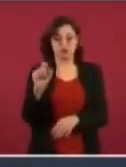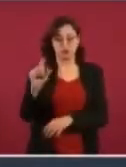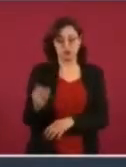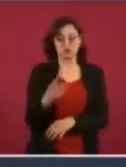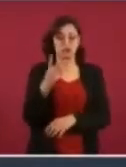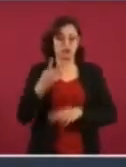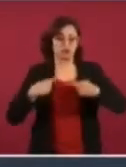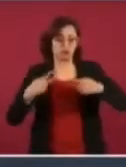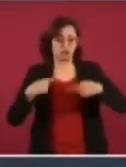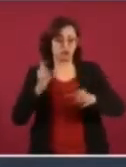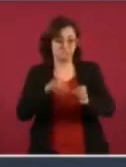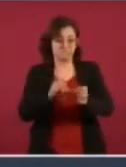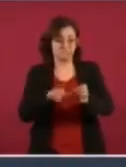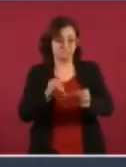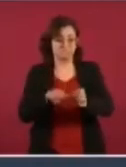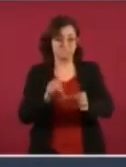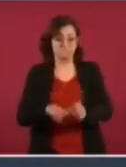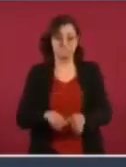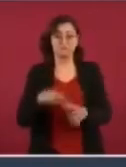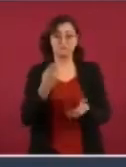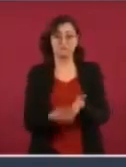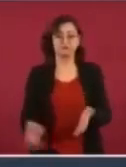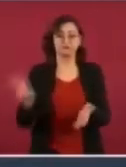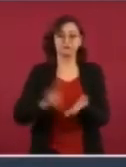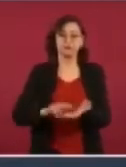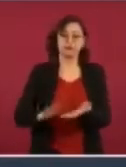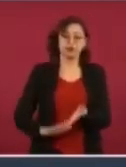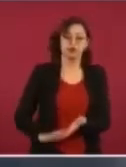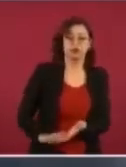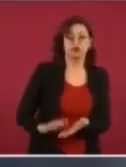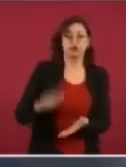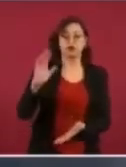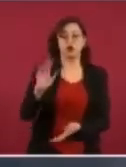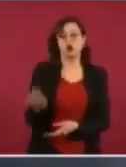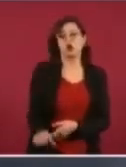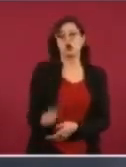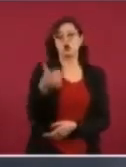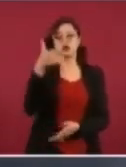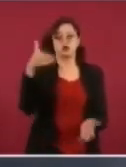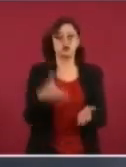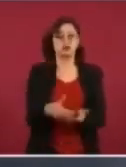20,727,424 afiliados aumentó a